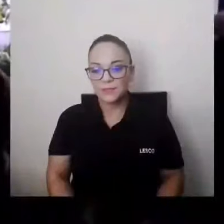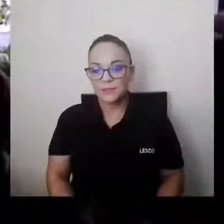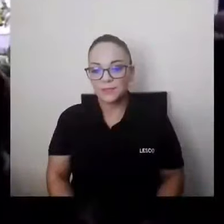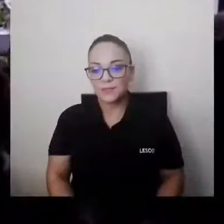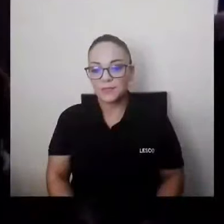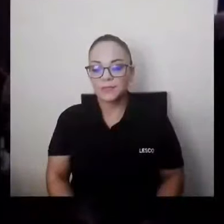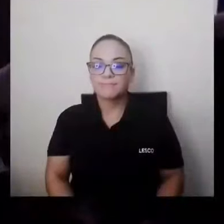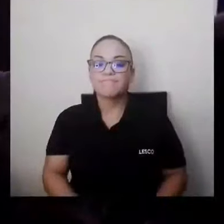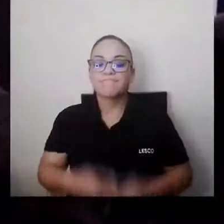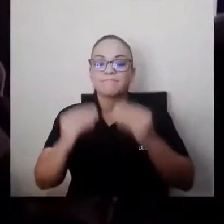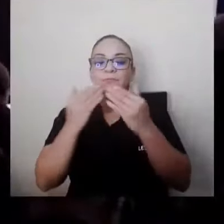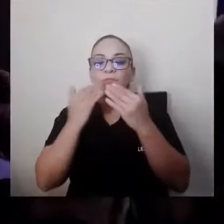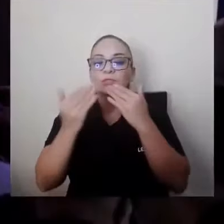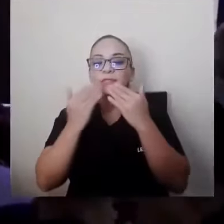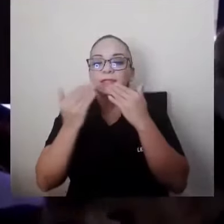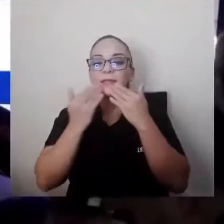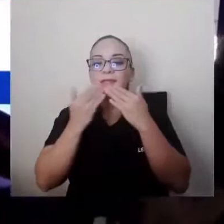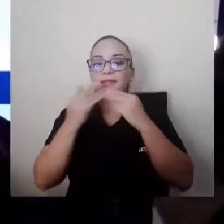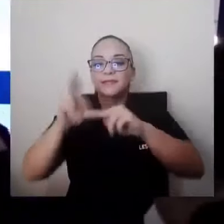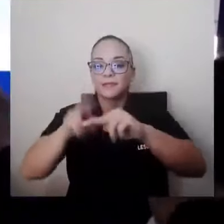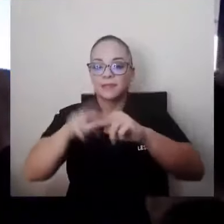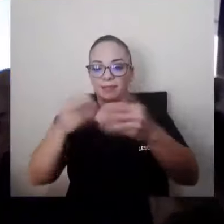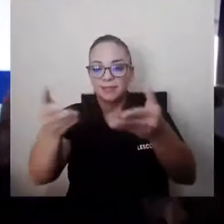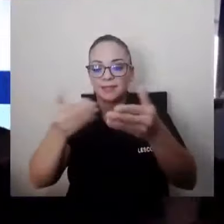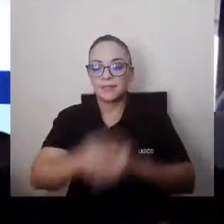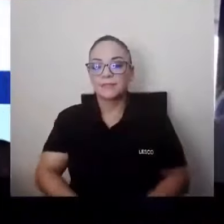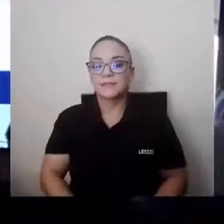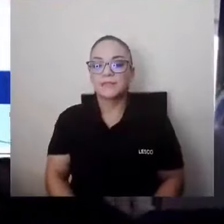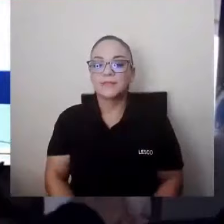Muchas gracias. Pueden volver a sus espacios.